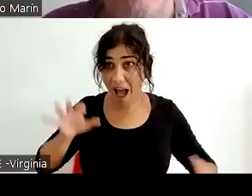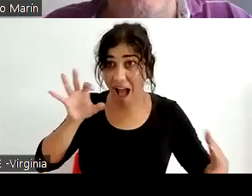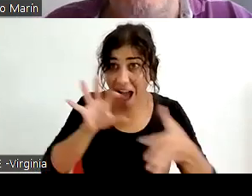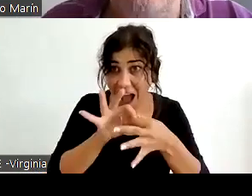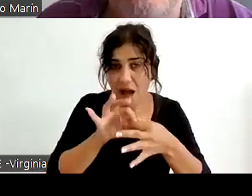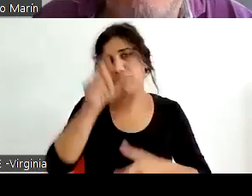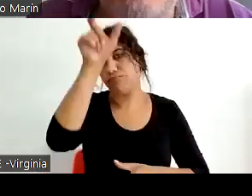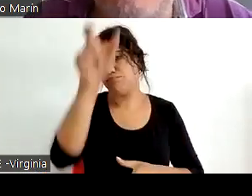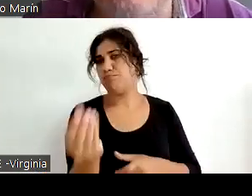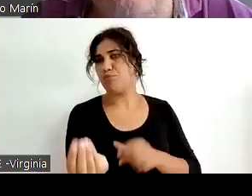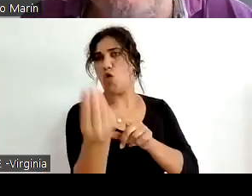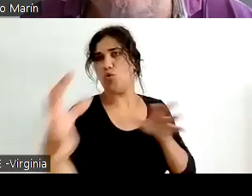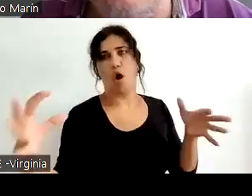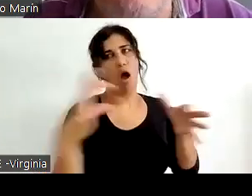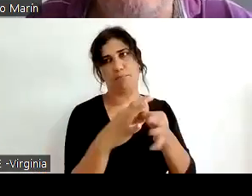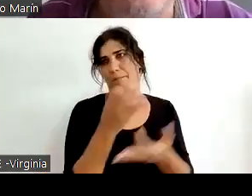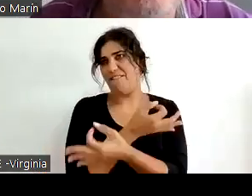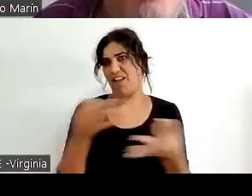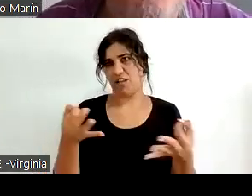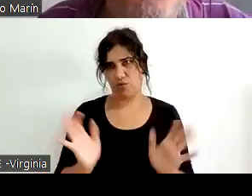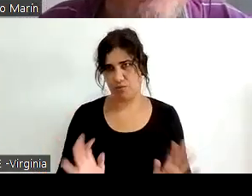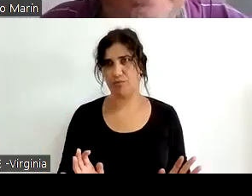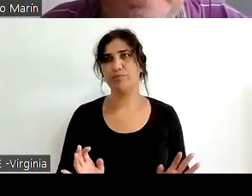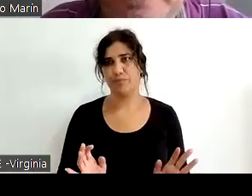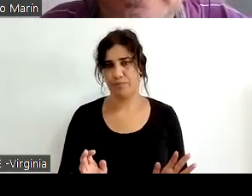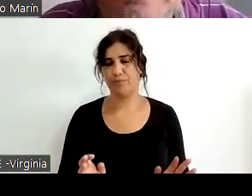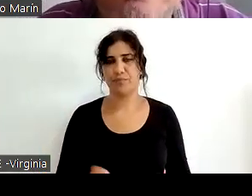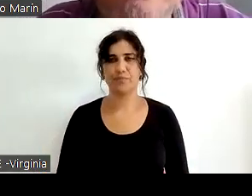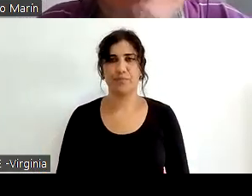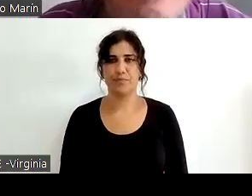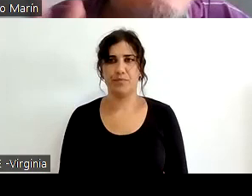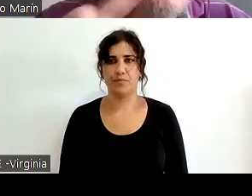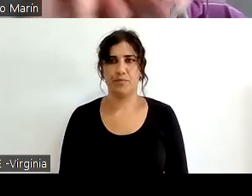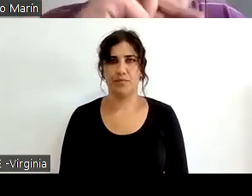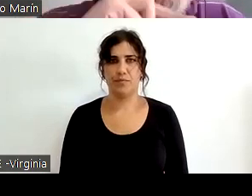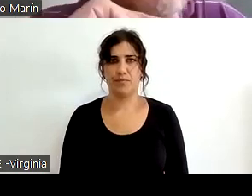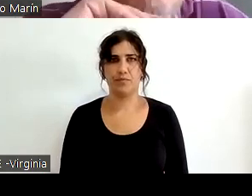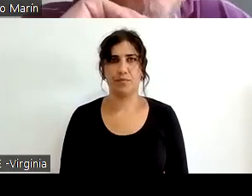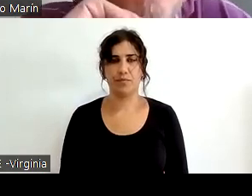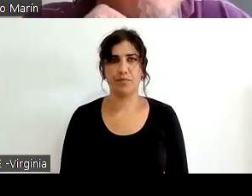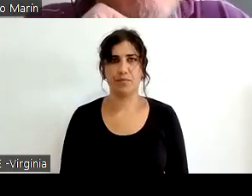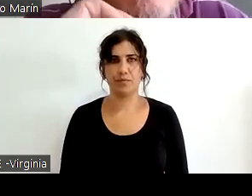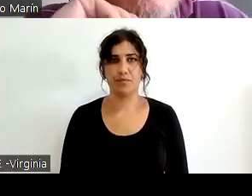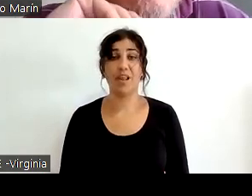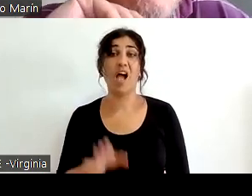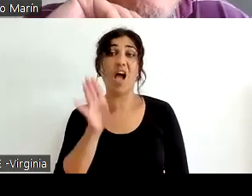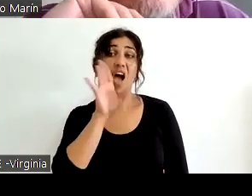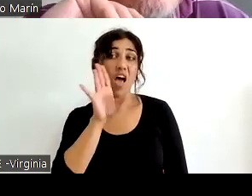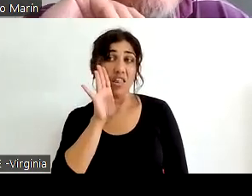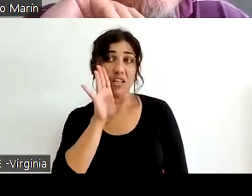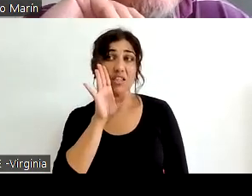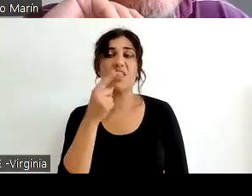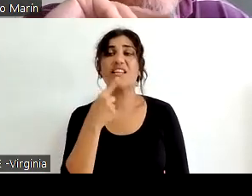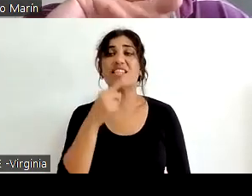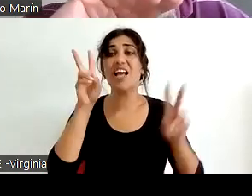venir muy bien, puede estar muy indicado en estos casos. Y como os comentaba